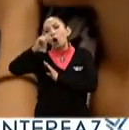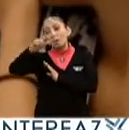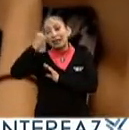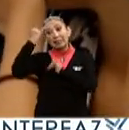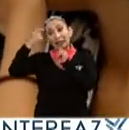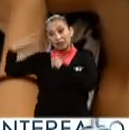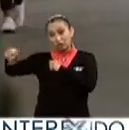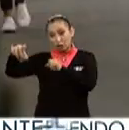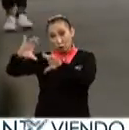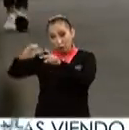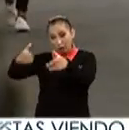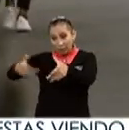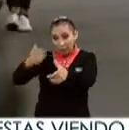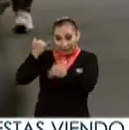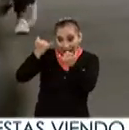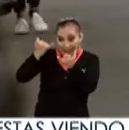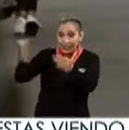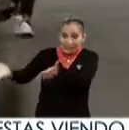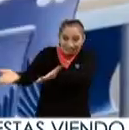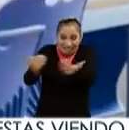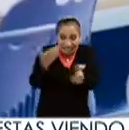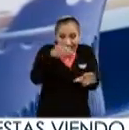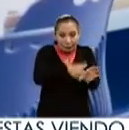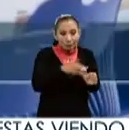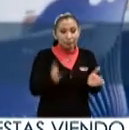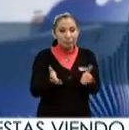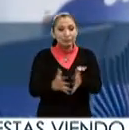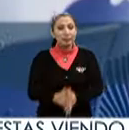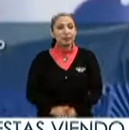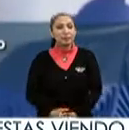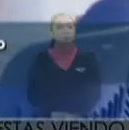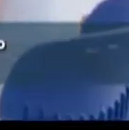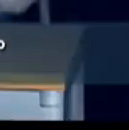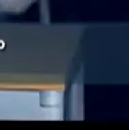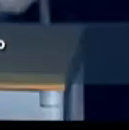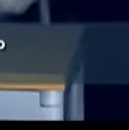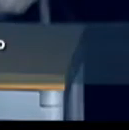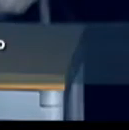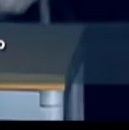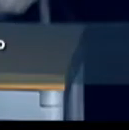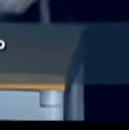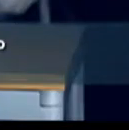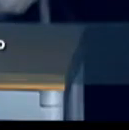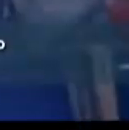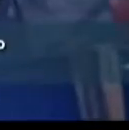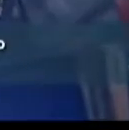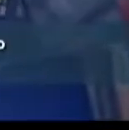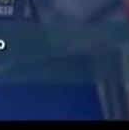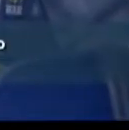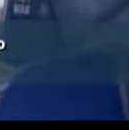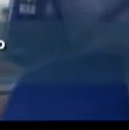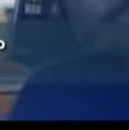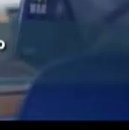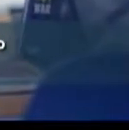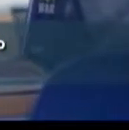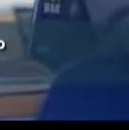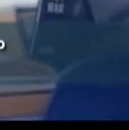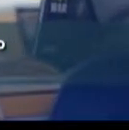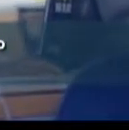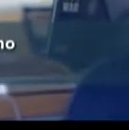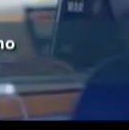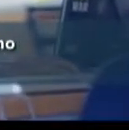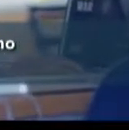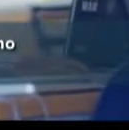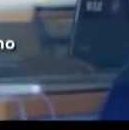las ideas de su comunidad e impulsarlas. It's not just a techie space. There is a space for creatives, and not just creatives in terms of the